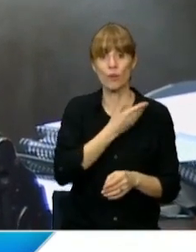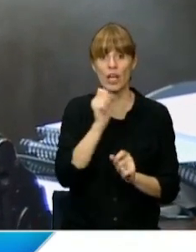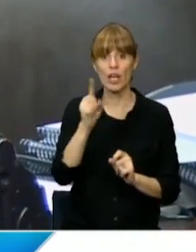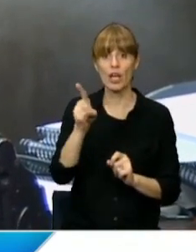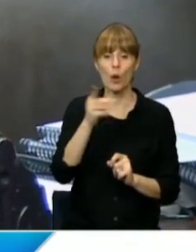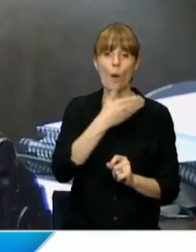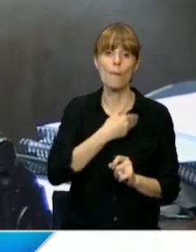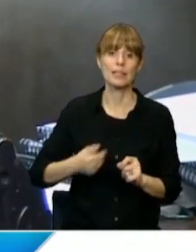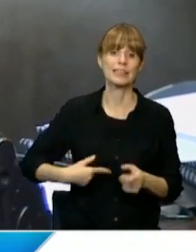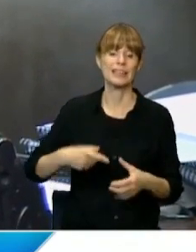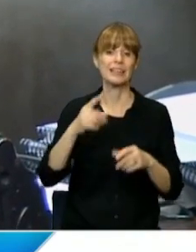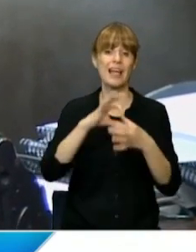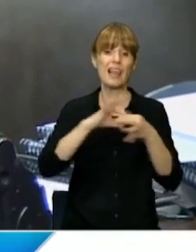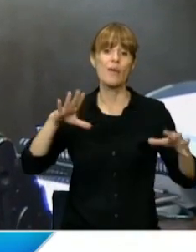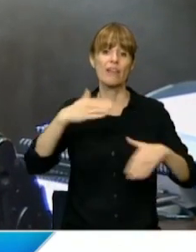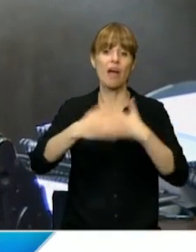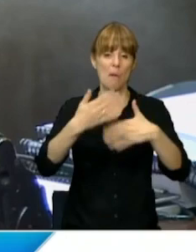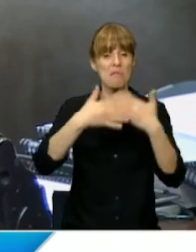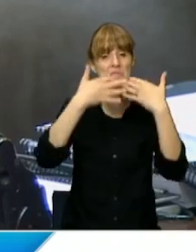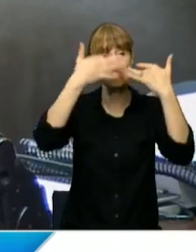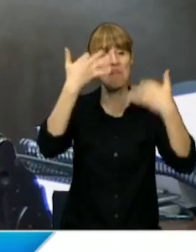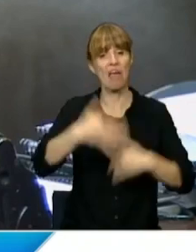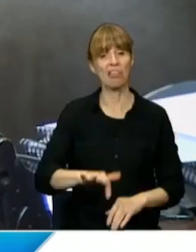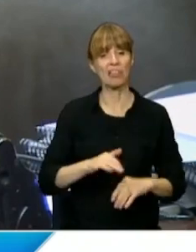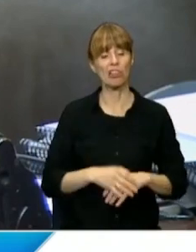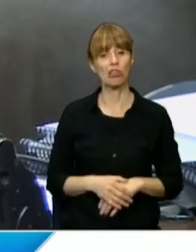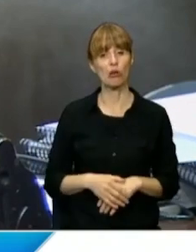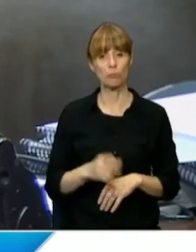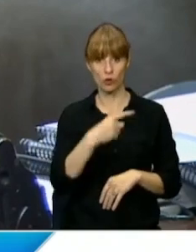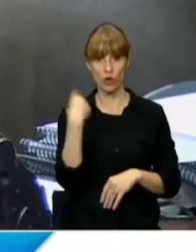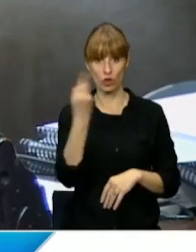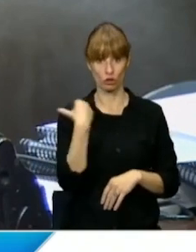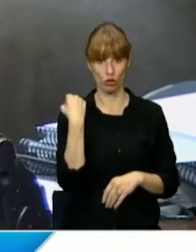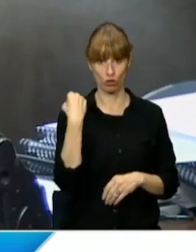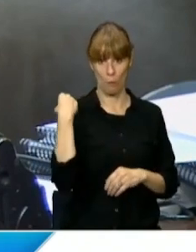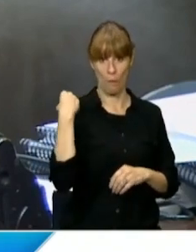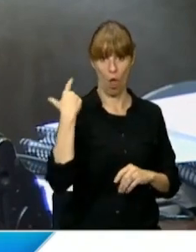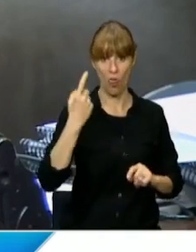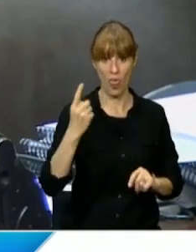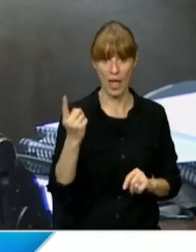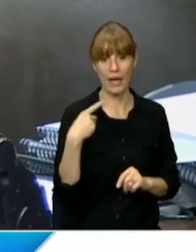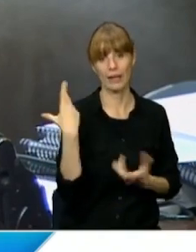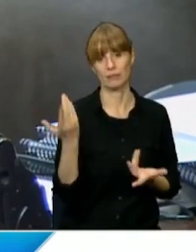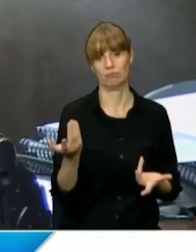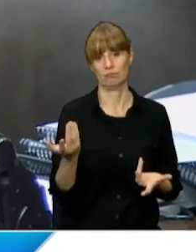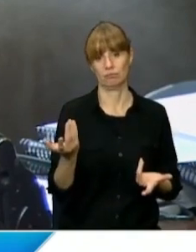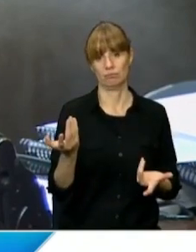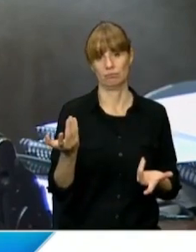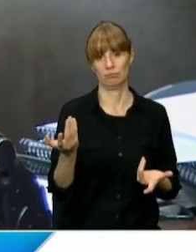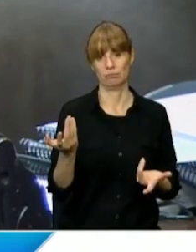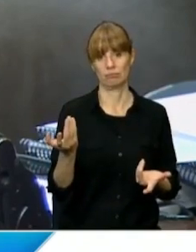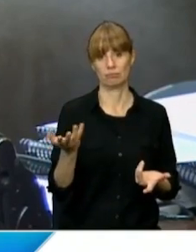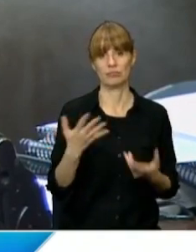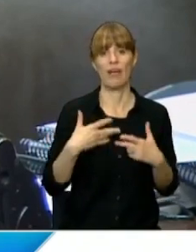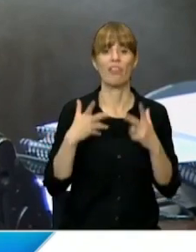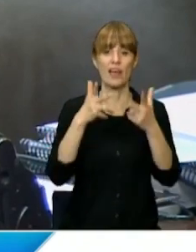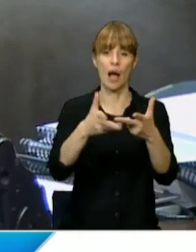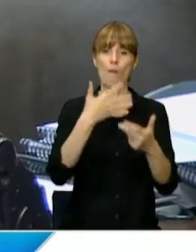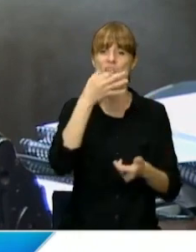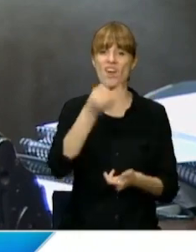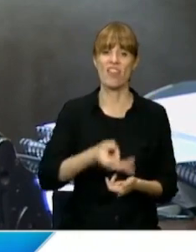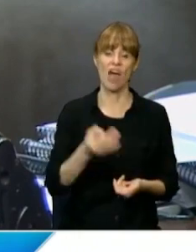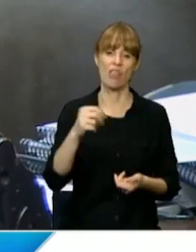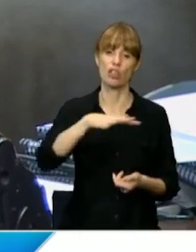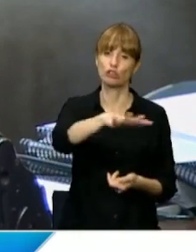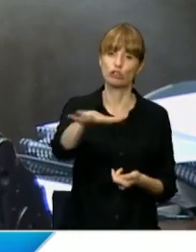y Libertad Avanza entendió. Tenemos nosotros el poder, no nos subestimemos de ese modo. Digámosle la verdad a la sociedad.